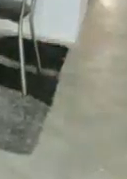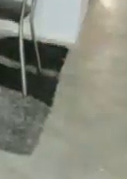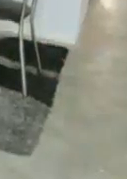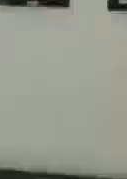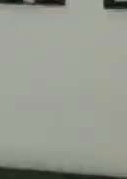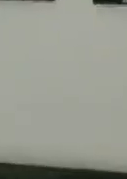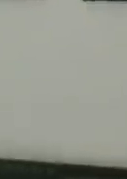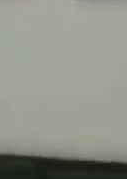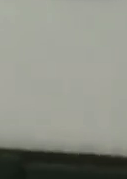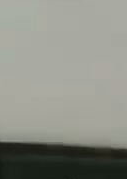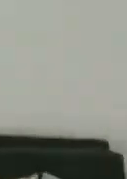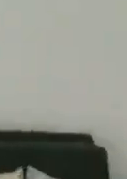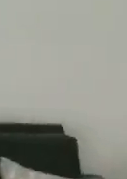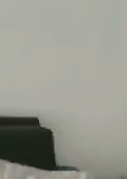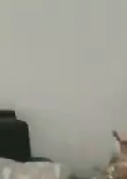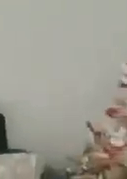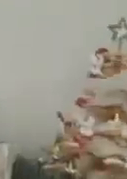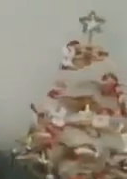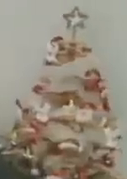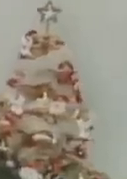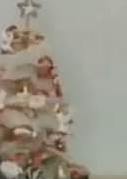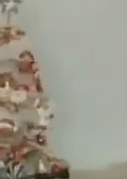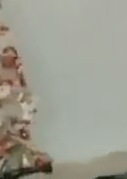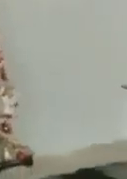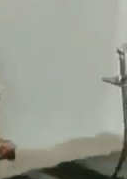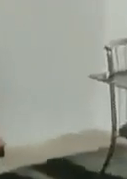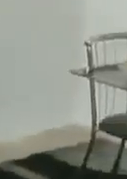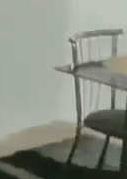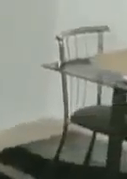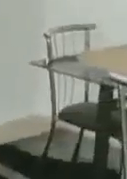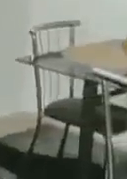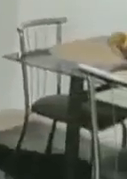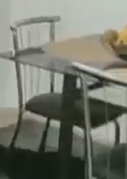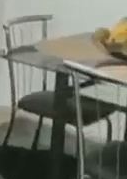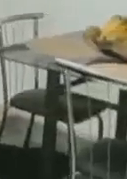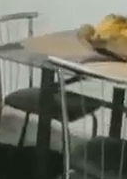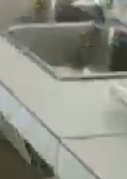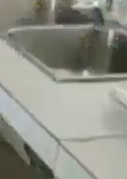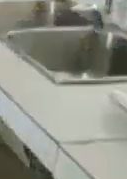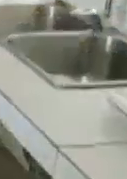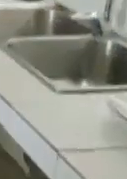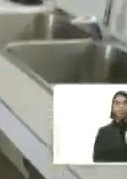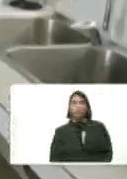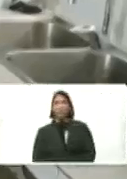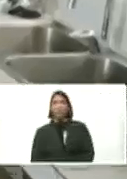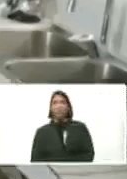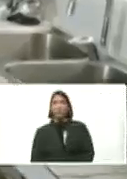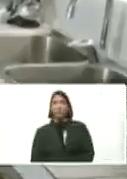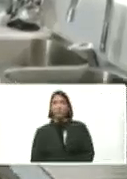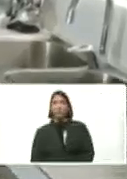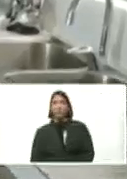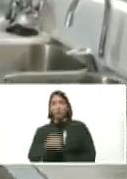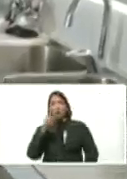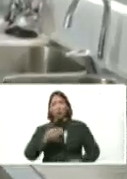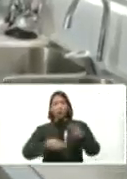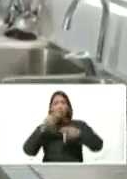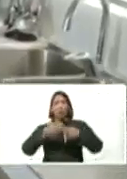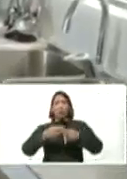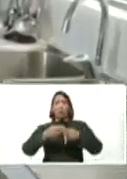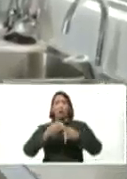su familia. Una vivienda construida bajo la metodología de ABB Construye,